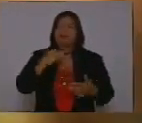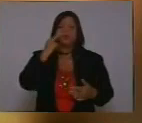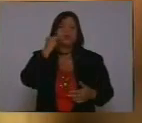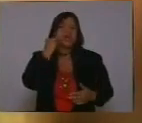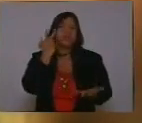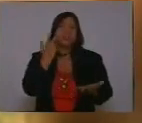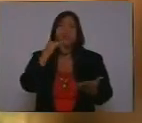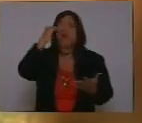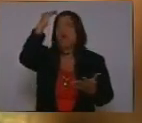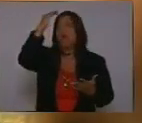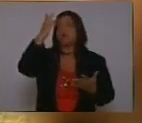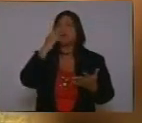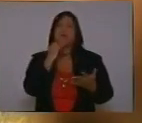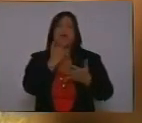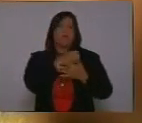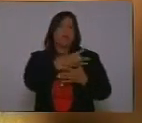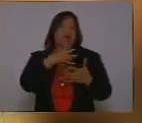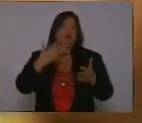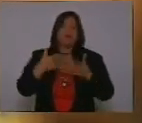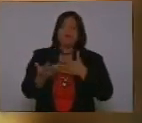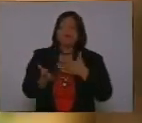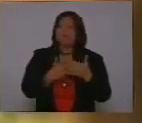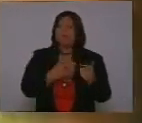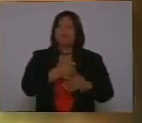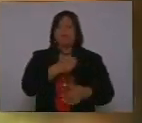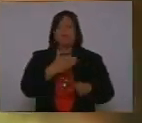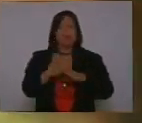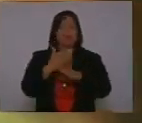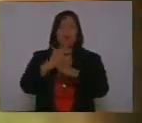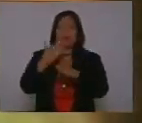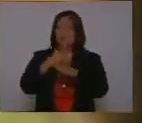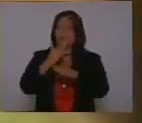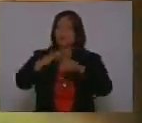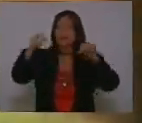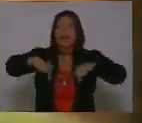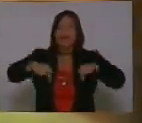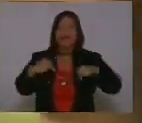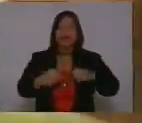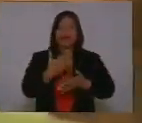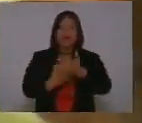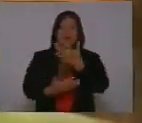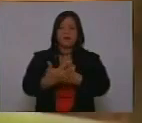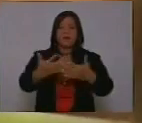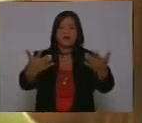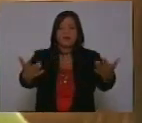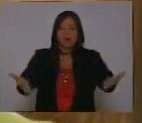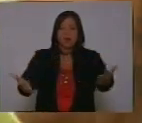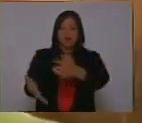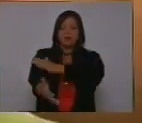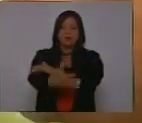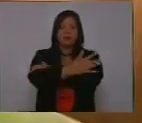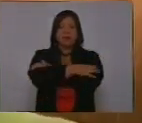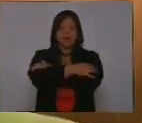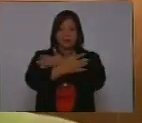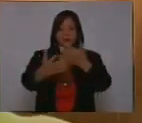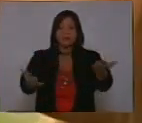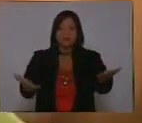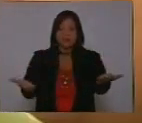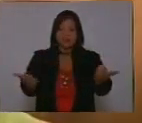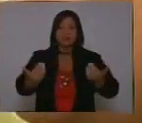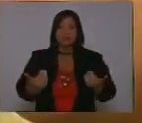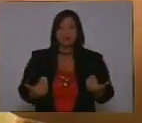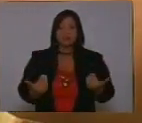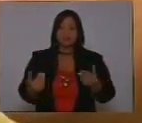negrito o si eres blanquito. Aquí extendemos nuestros brazos para recibirte